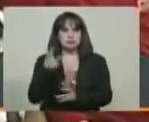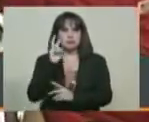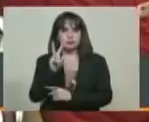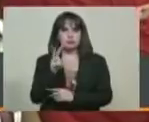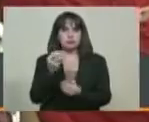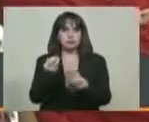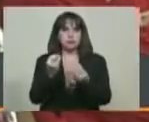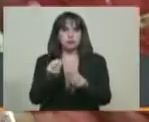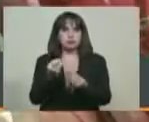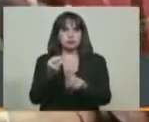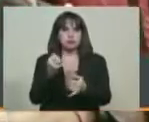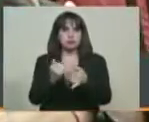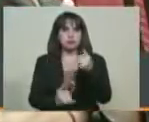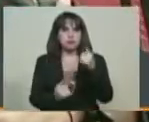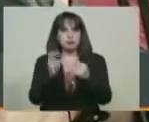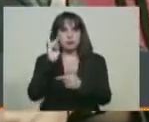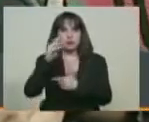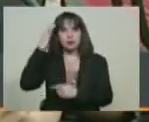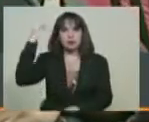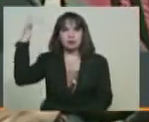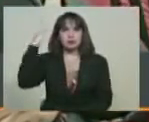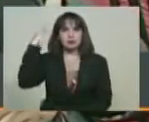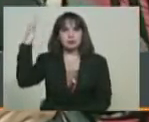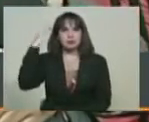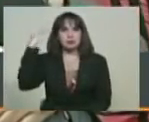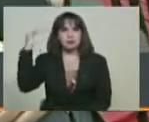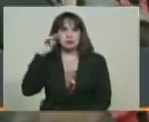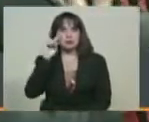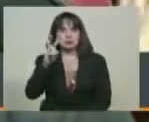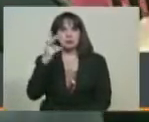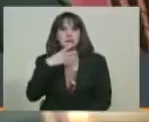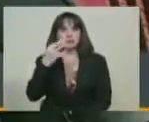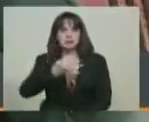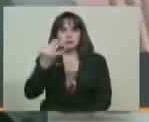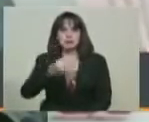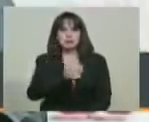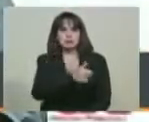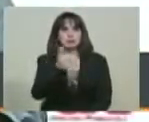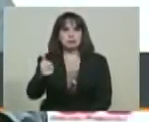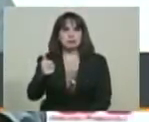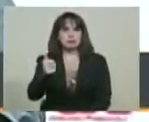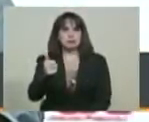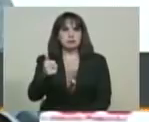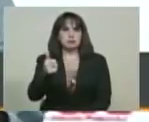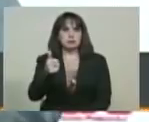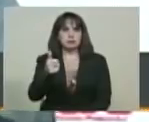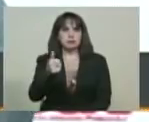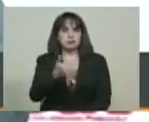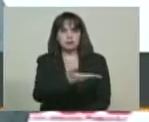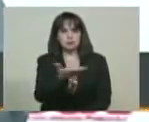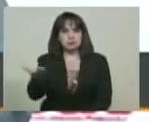con los ojos bien abiertos y ver hecho realidad cada uno de los sueños que tienen hoy.